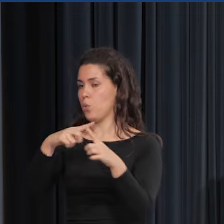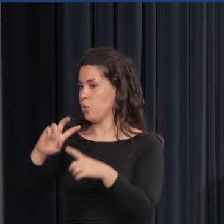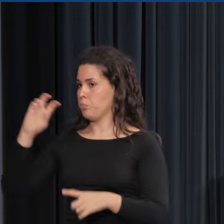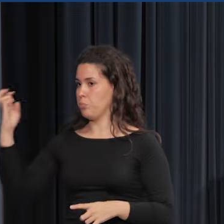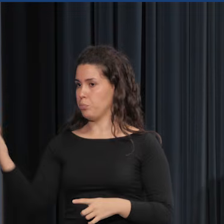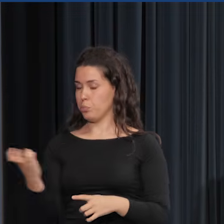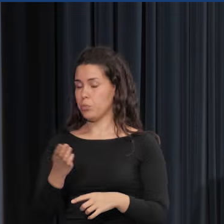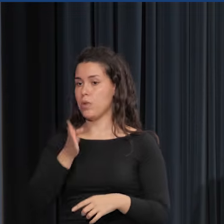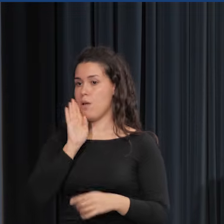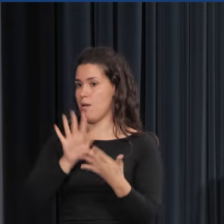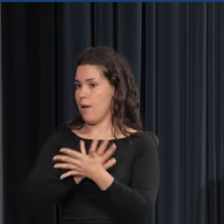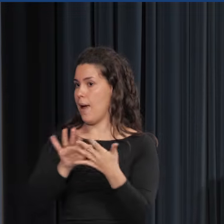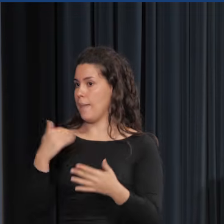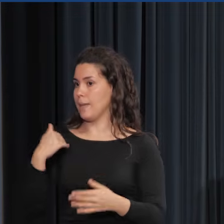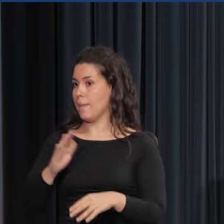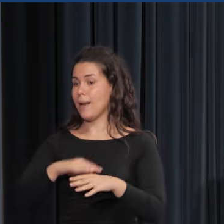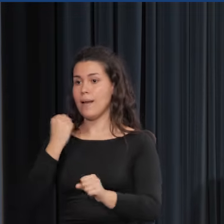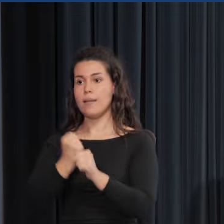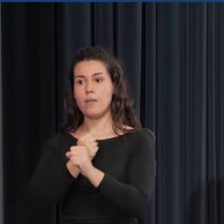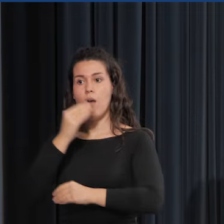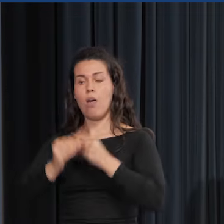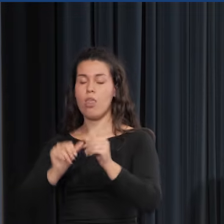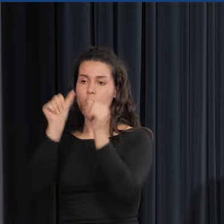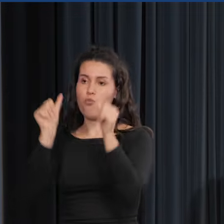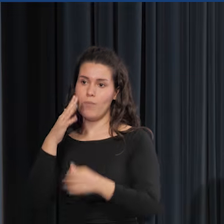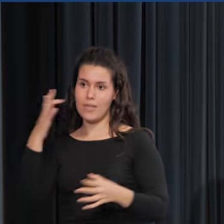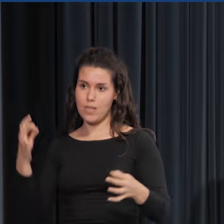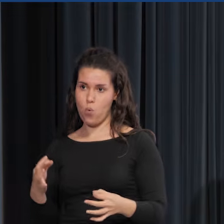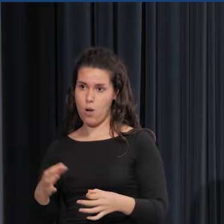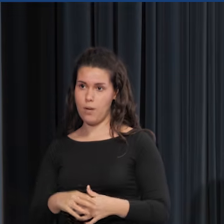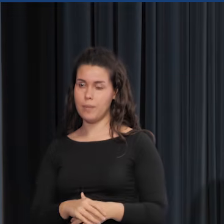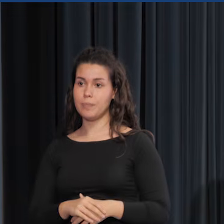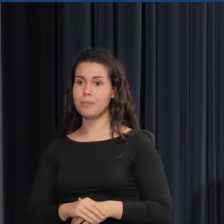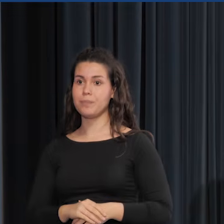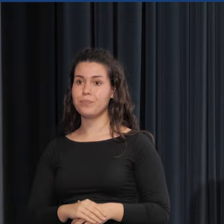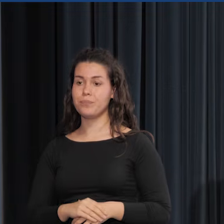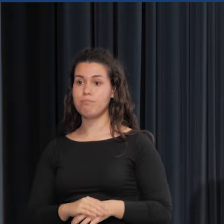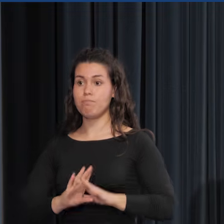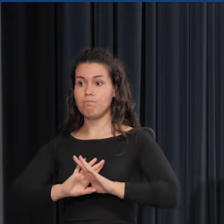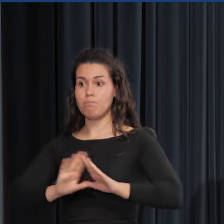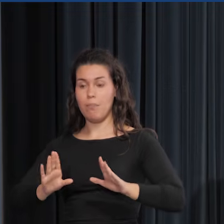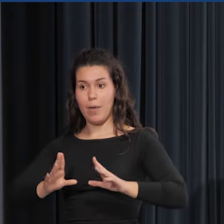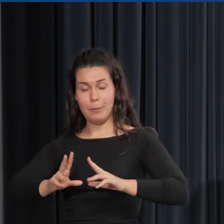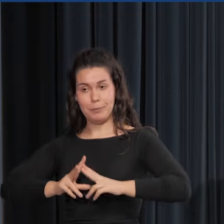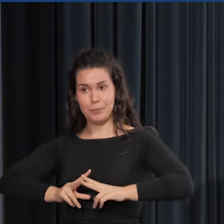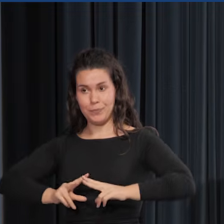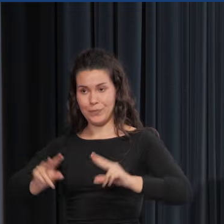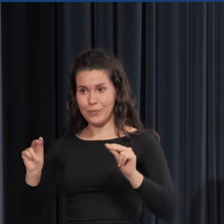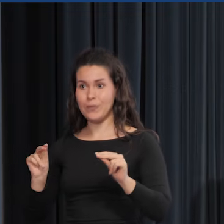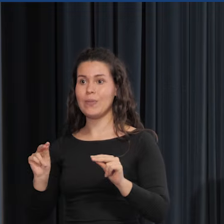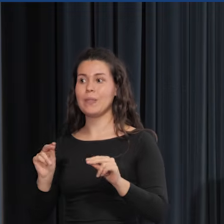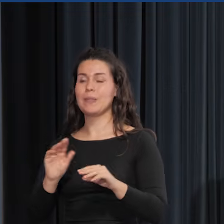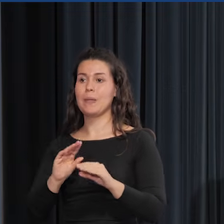comentando para que los trabajos se puedan realizar de manera segura. Y ya en conclusión, a